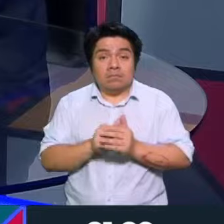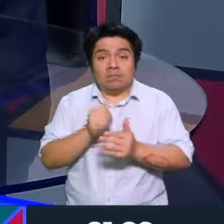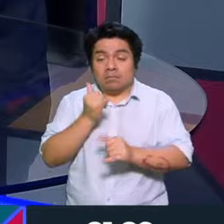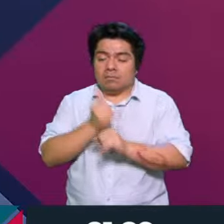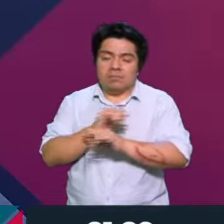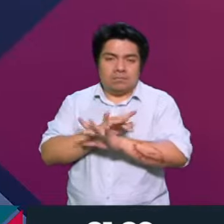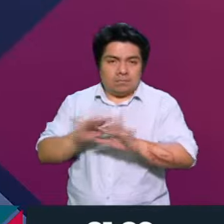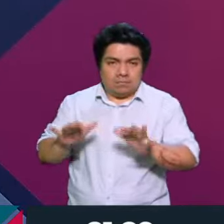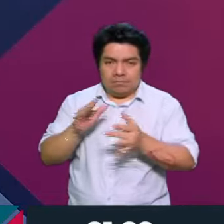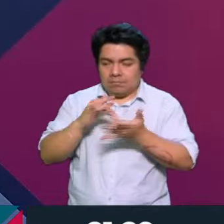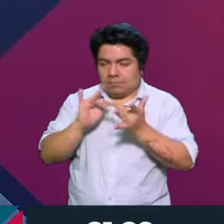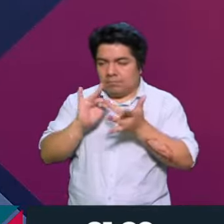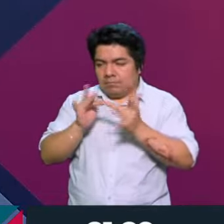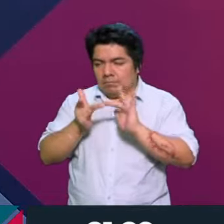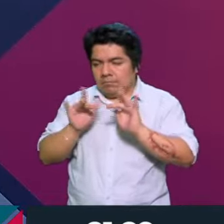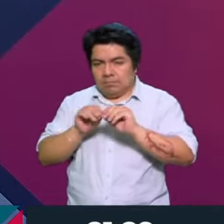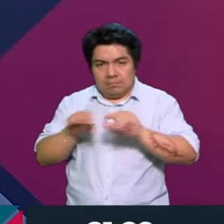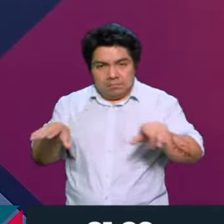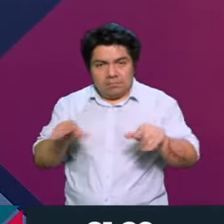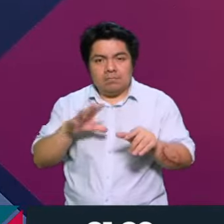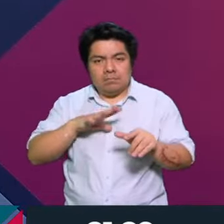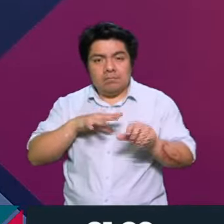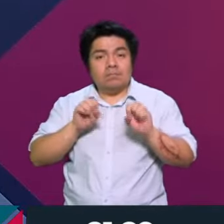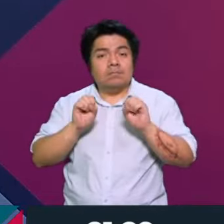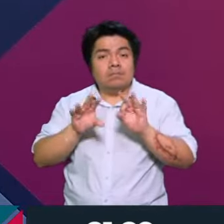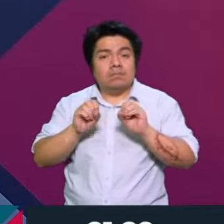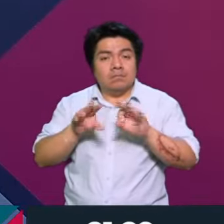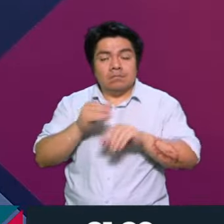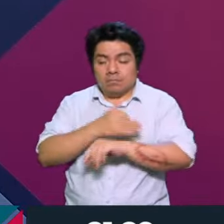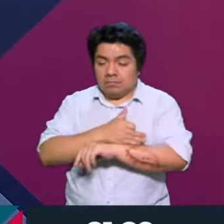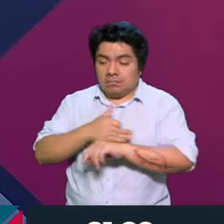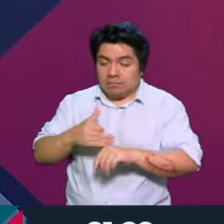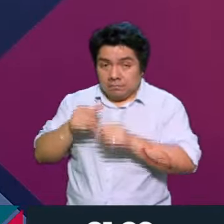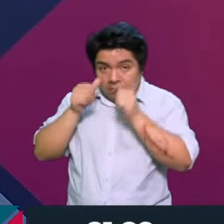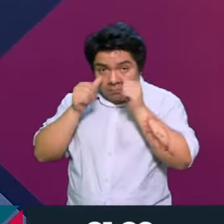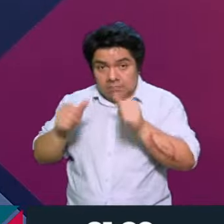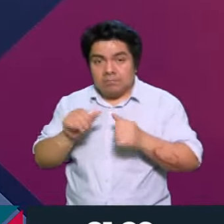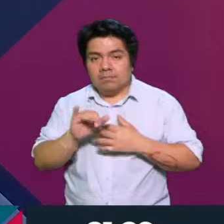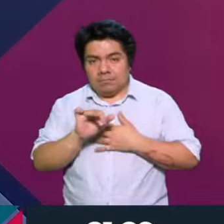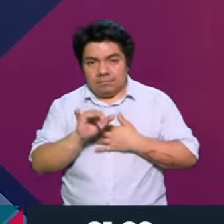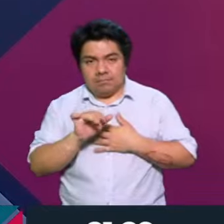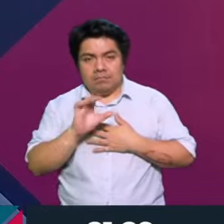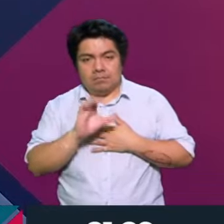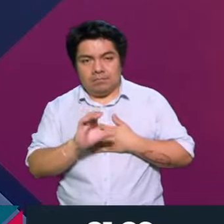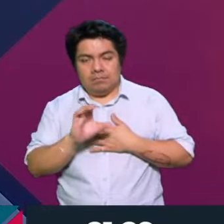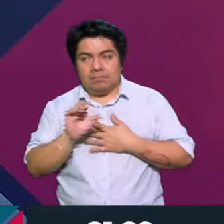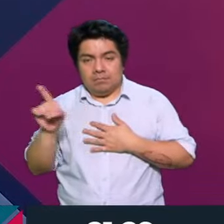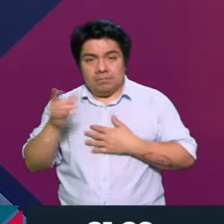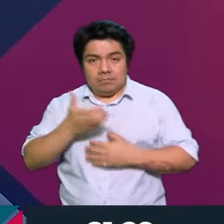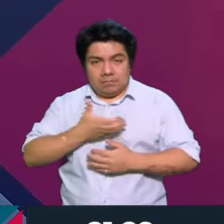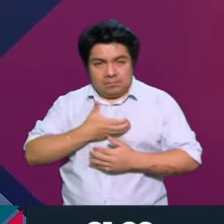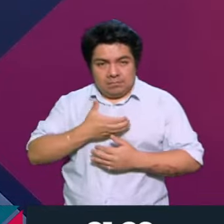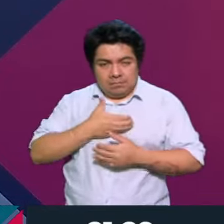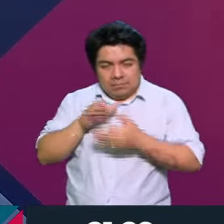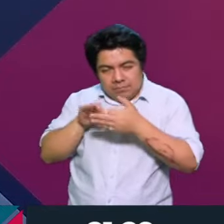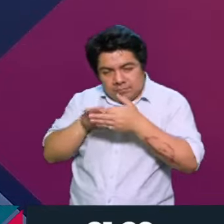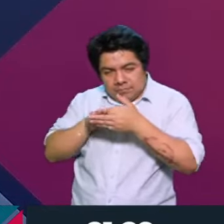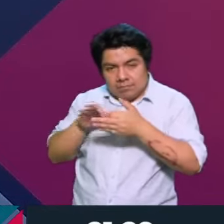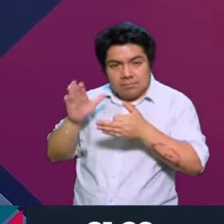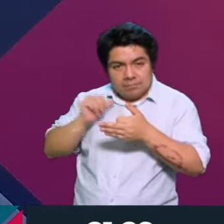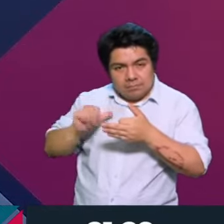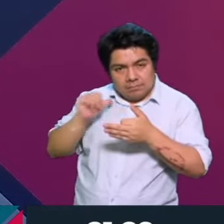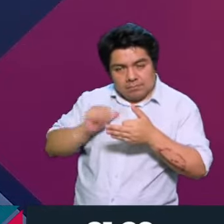están abiertas. También tenemos una oficina de atención a familias damnificadas en el Zócalo, ahí en el antiguo Palacio